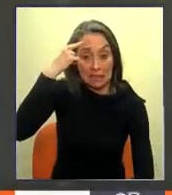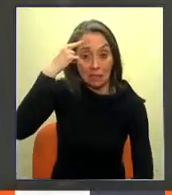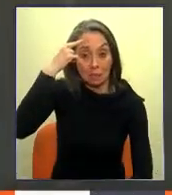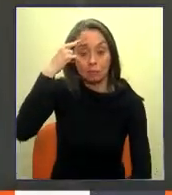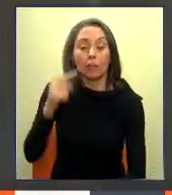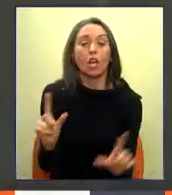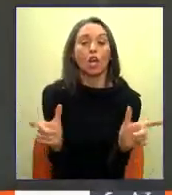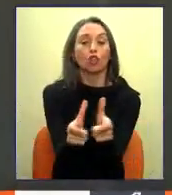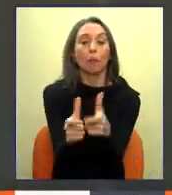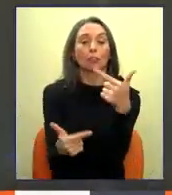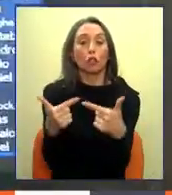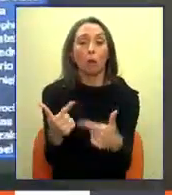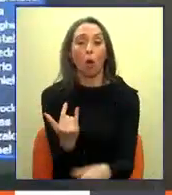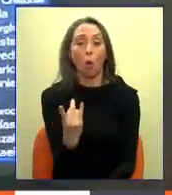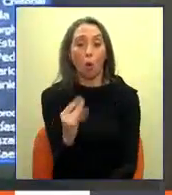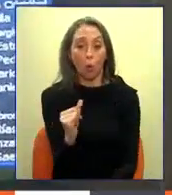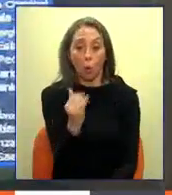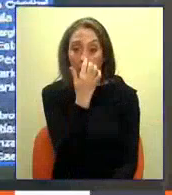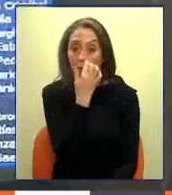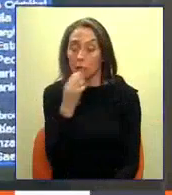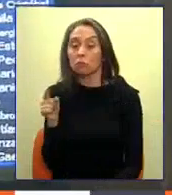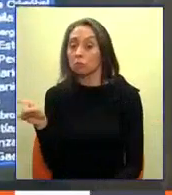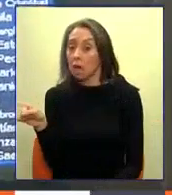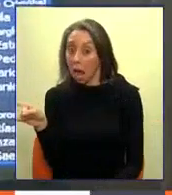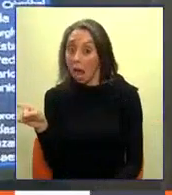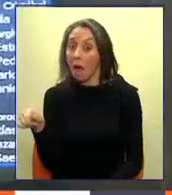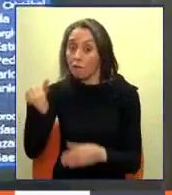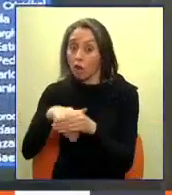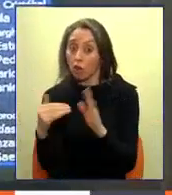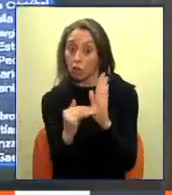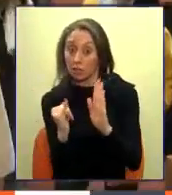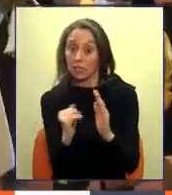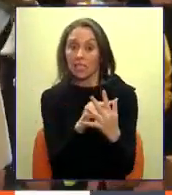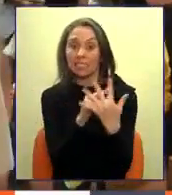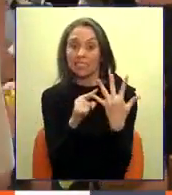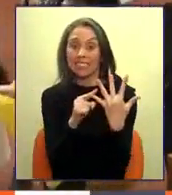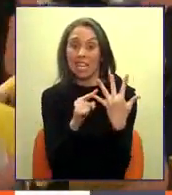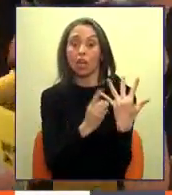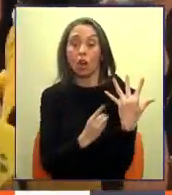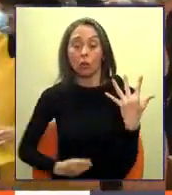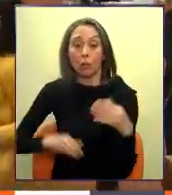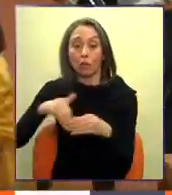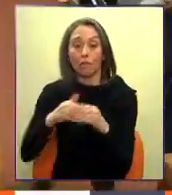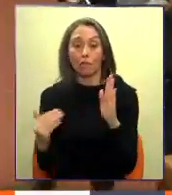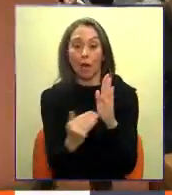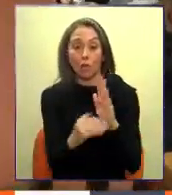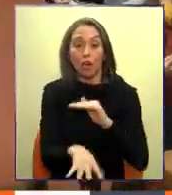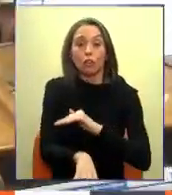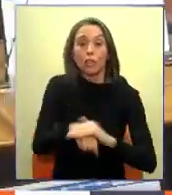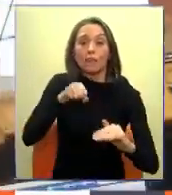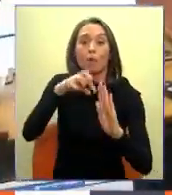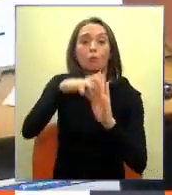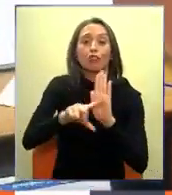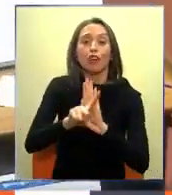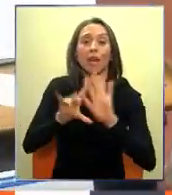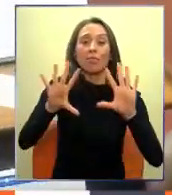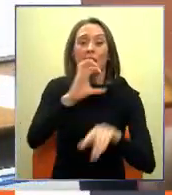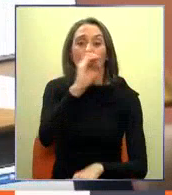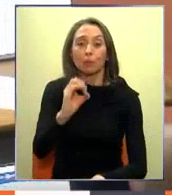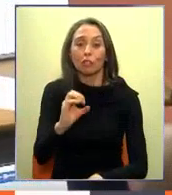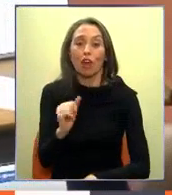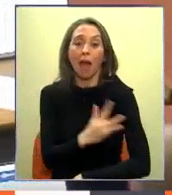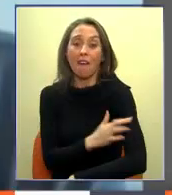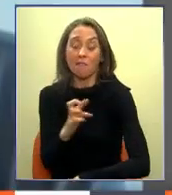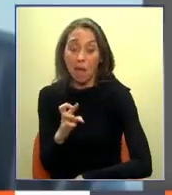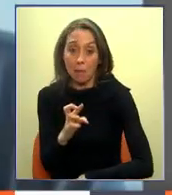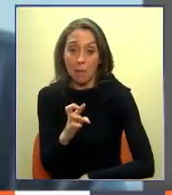comisión política de la udi enviara al tribunal supremo a los cinco diputados que votaron a favor del retiro del 10% de los ahorros previsionales